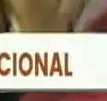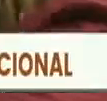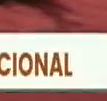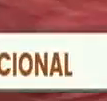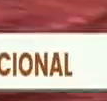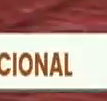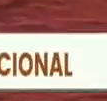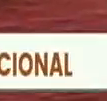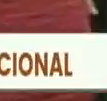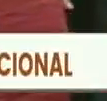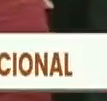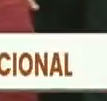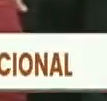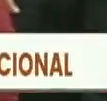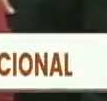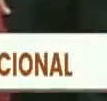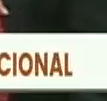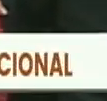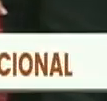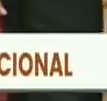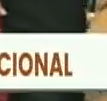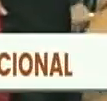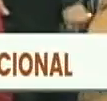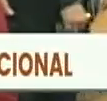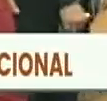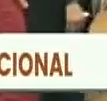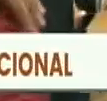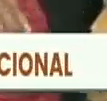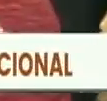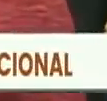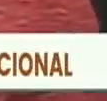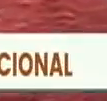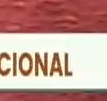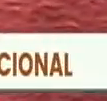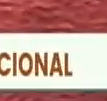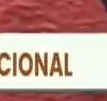Siguiente punto del orden del día, señora secretaria.